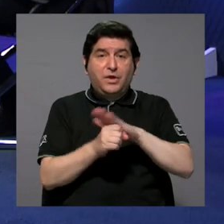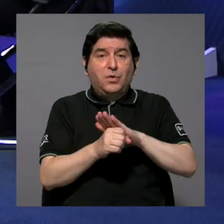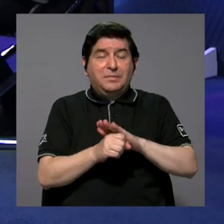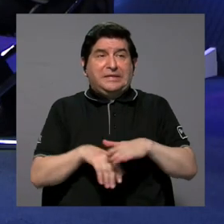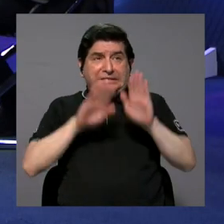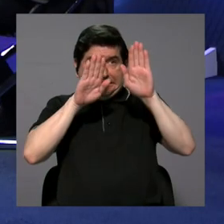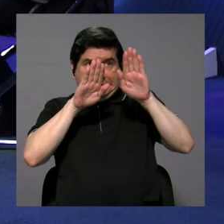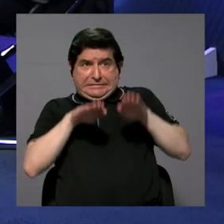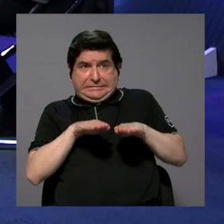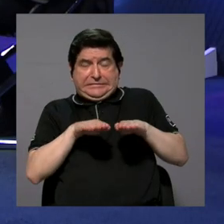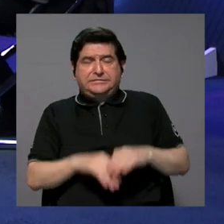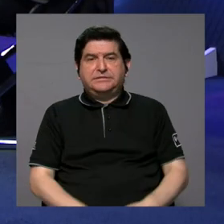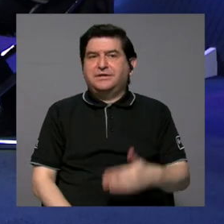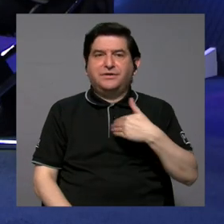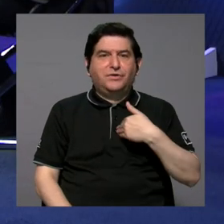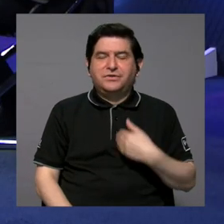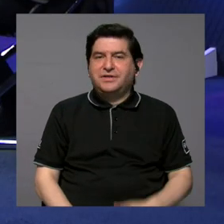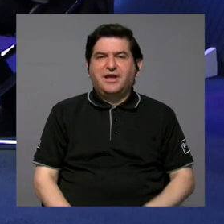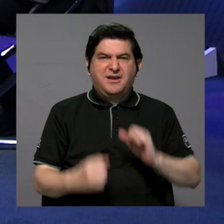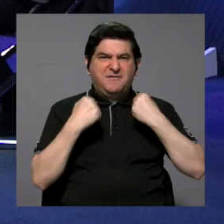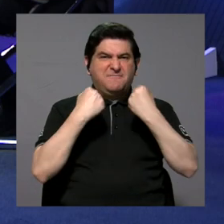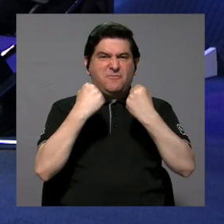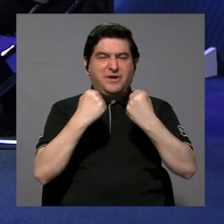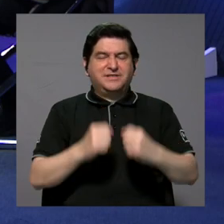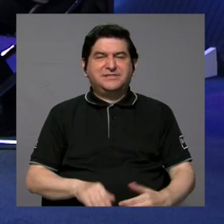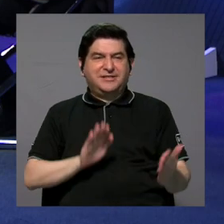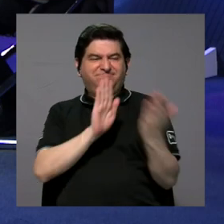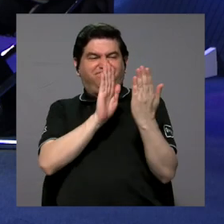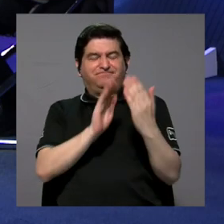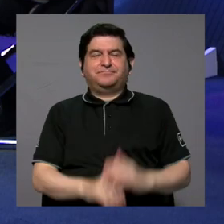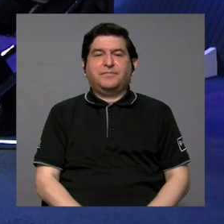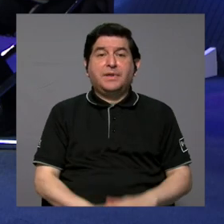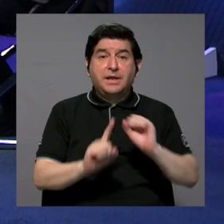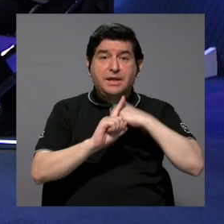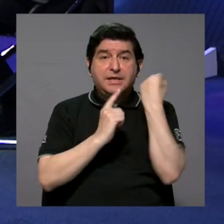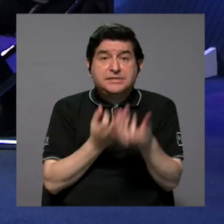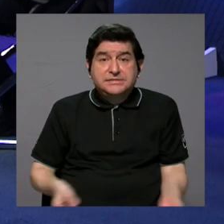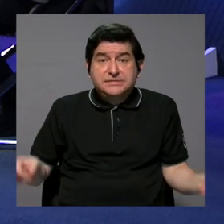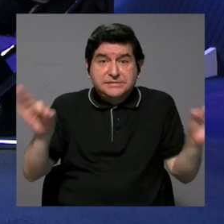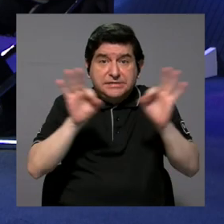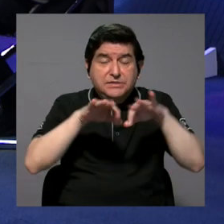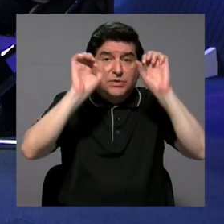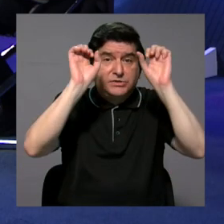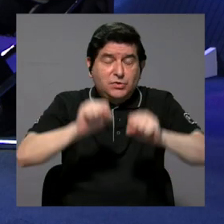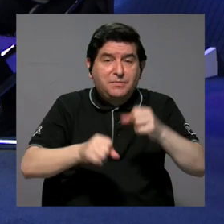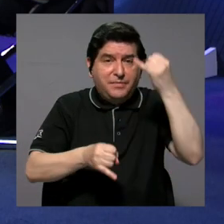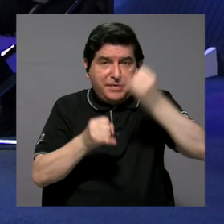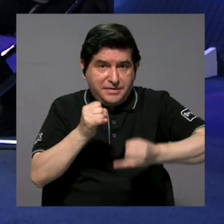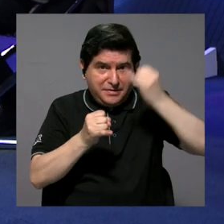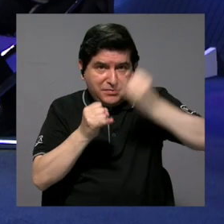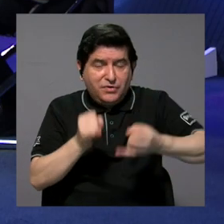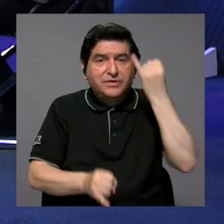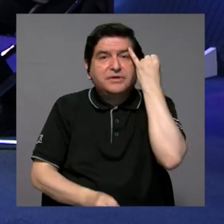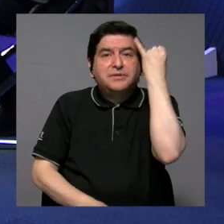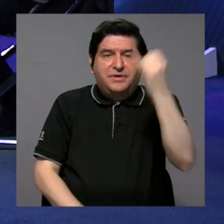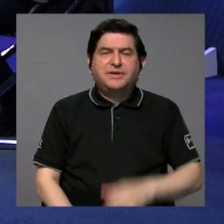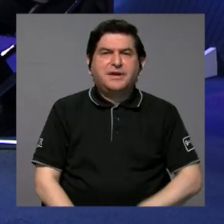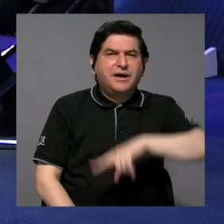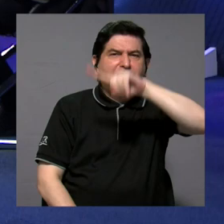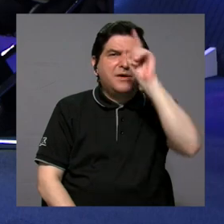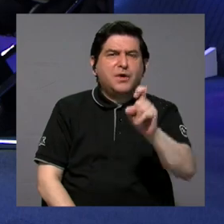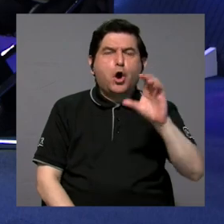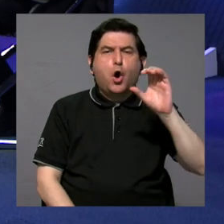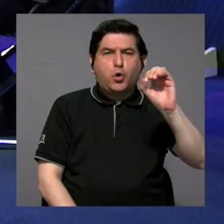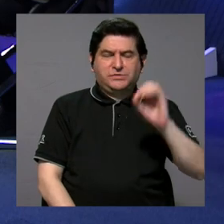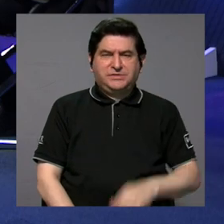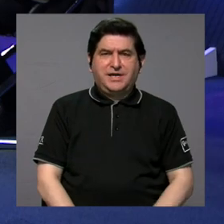sometida y que no tiene la fuerza de resistir, ¿verdad? Y este punto es muy importante y quizás podamos cerrar con esta idea para preguntarle